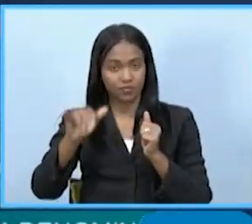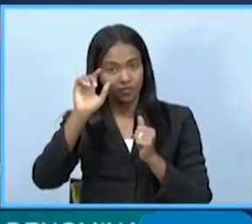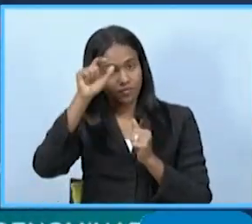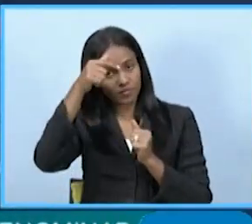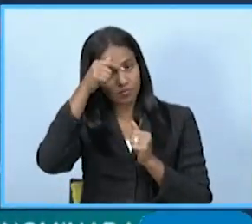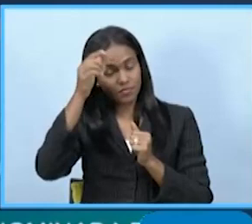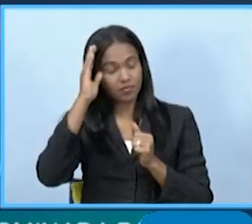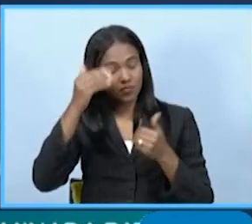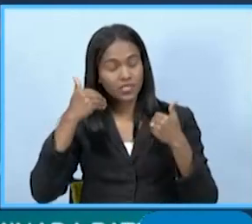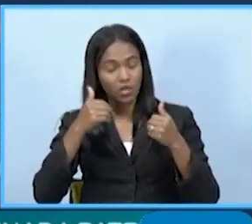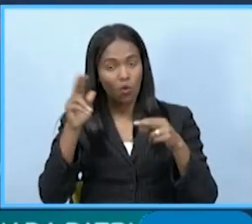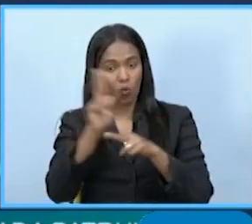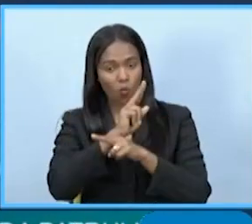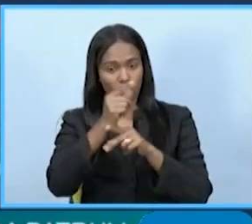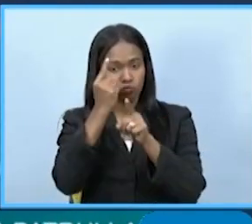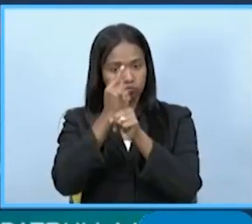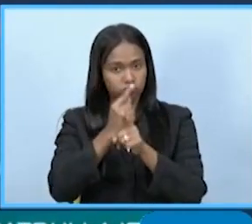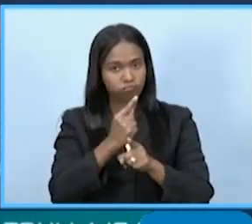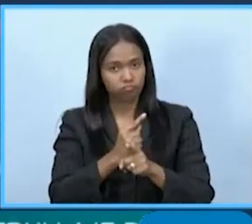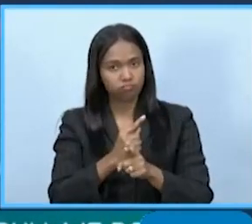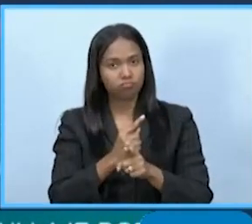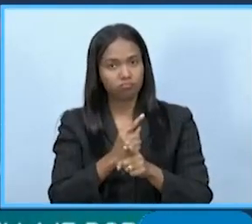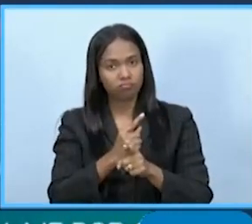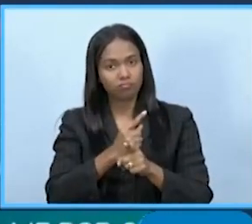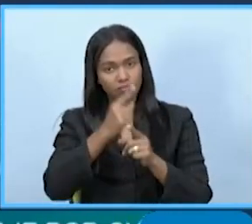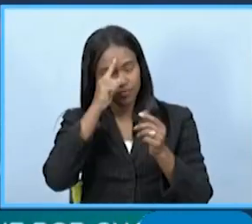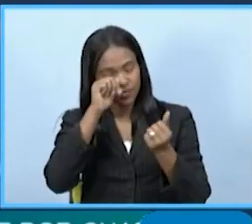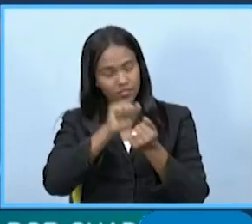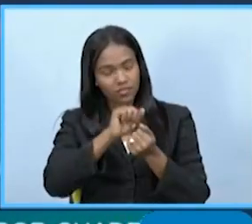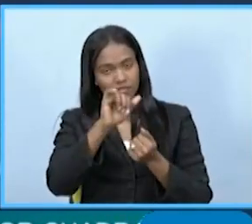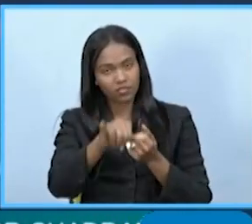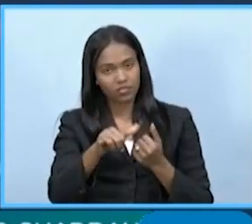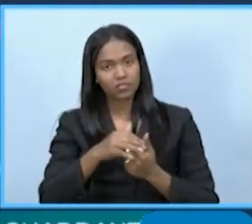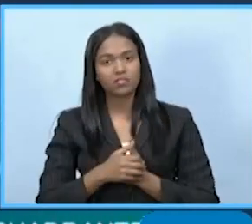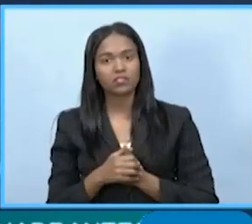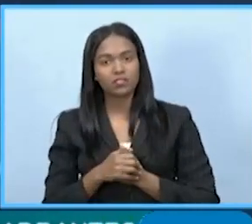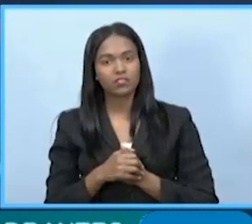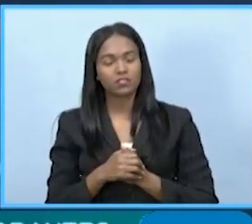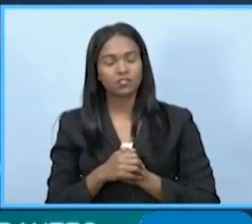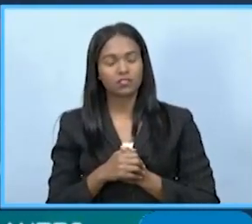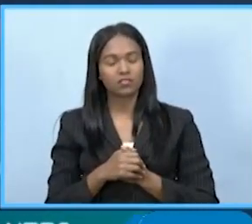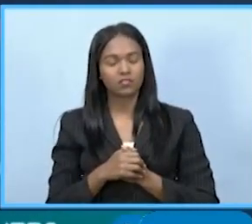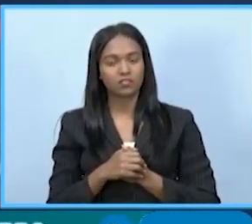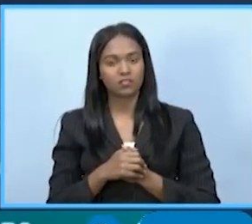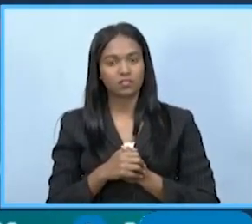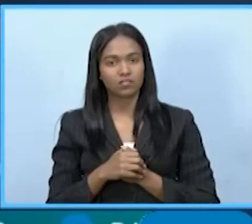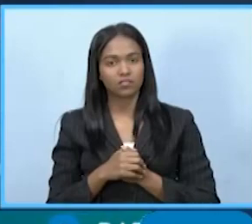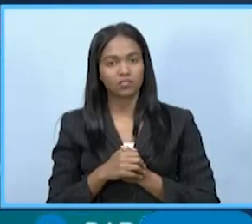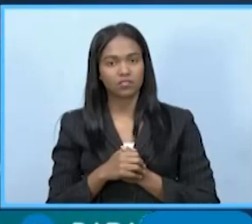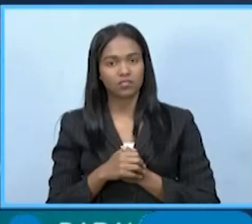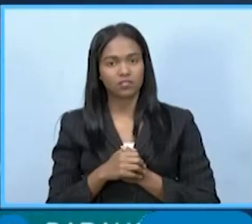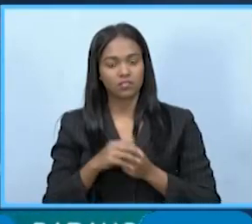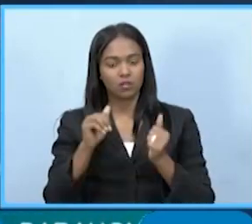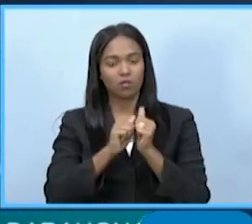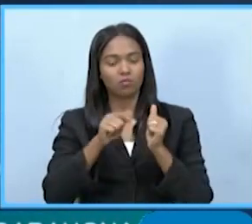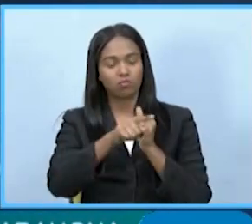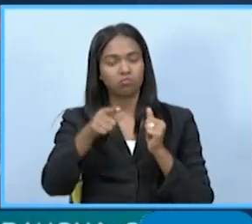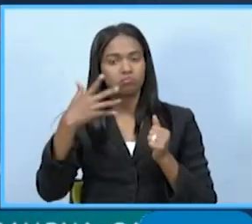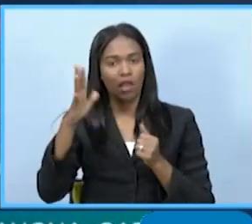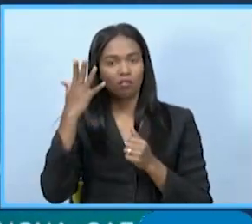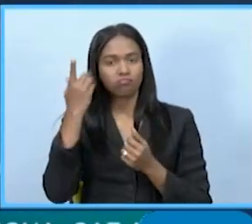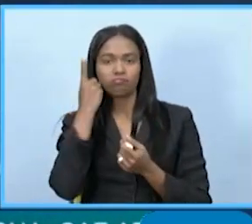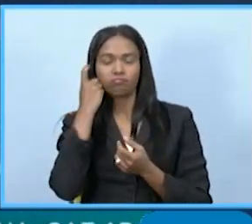toma muchas medidas de prevención a través de los órganos de la Fuerza Armada y la Policía Nacional. Ya ustedes han